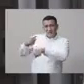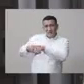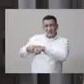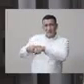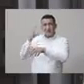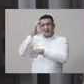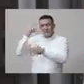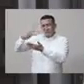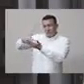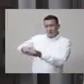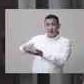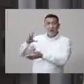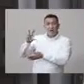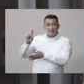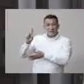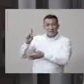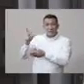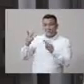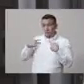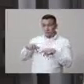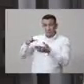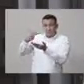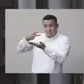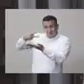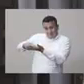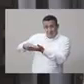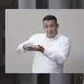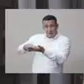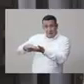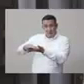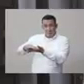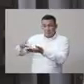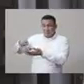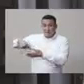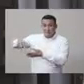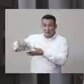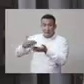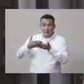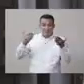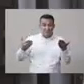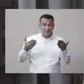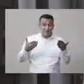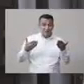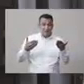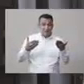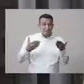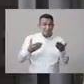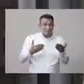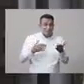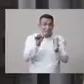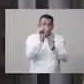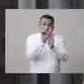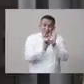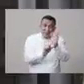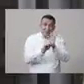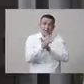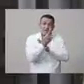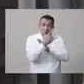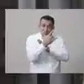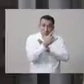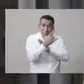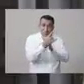julio, la ocupación ha crecido a 103 pacientes. Una historia similar se presenta en el uso de